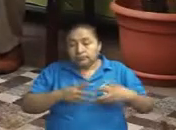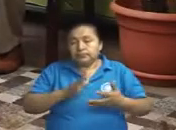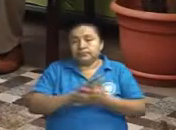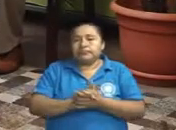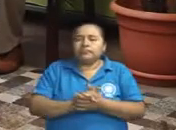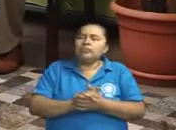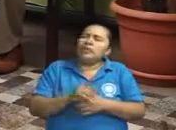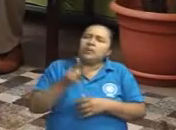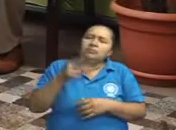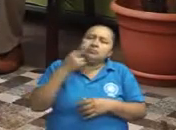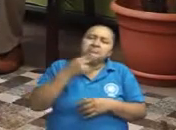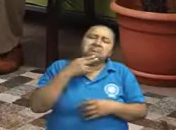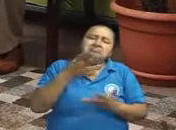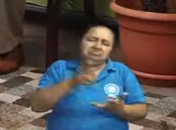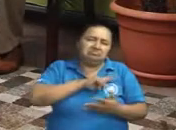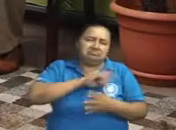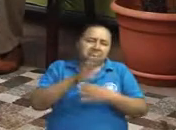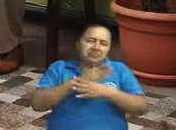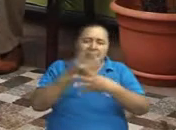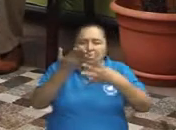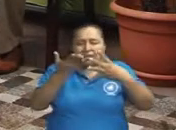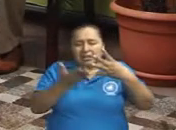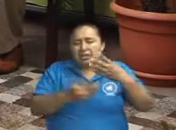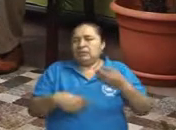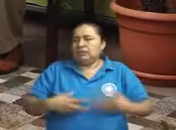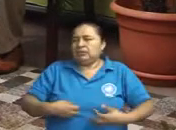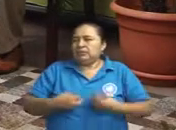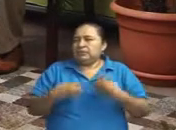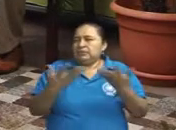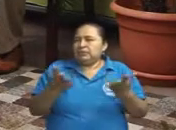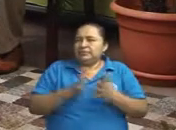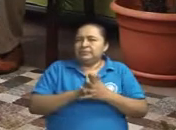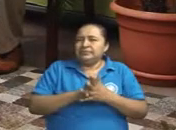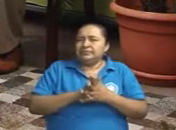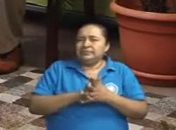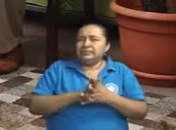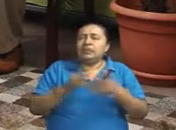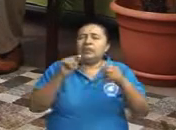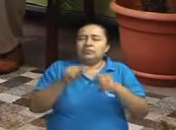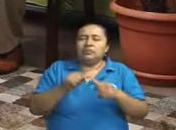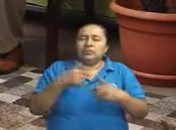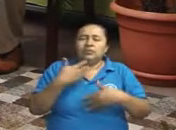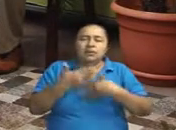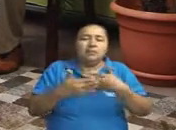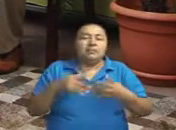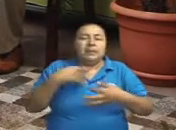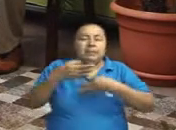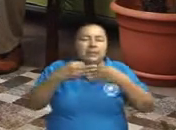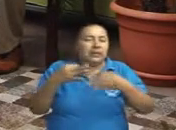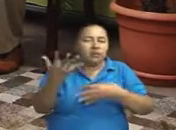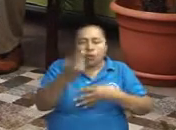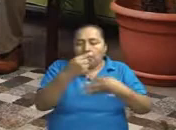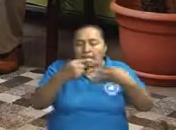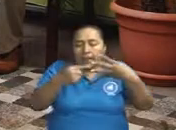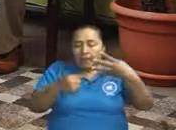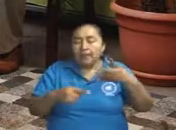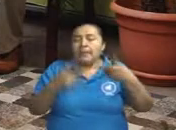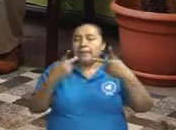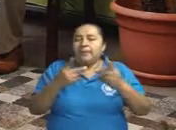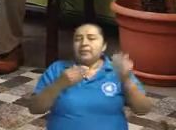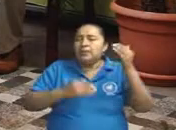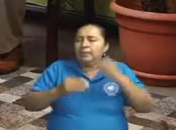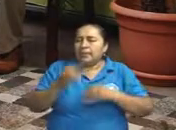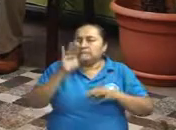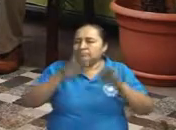hay diferentes tipos de cáncer, ¿verdad? Tal vez me explica todos, pero después me explica los más frecuentes que afectan a las mujeres nicaragüenses